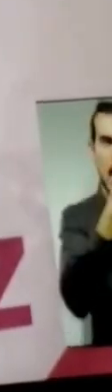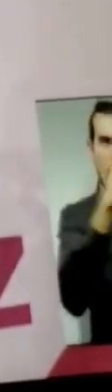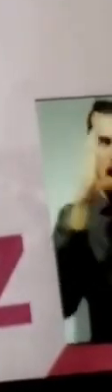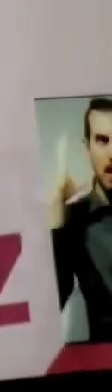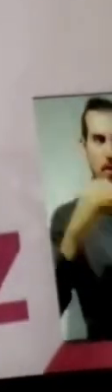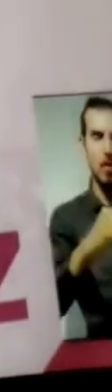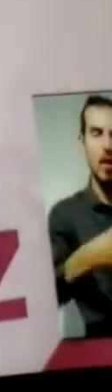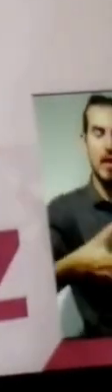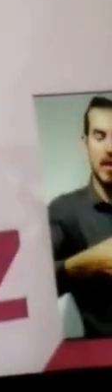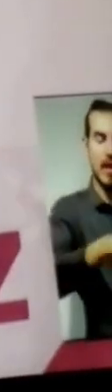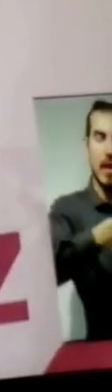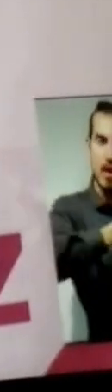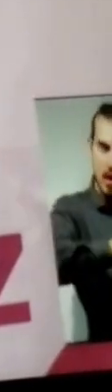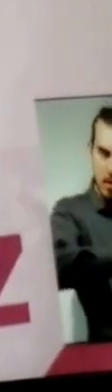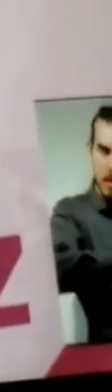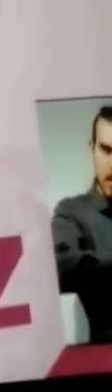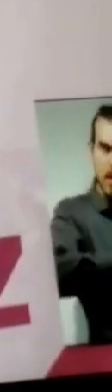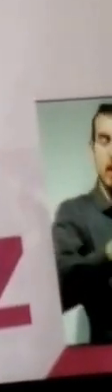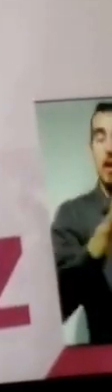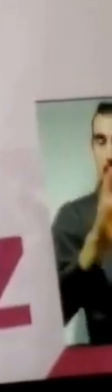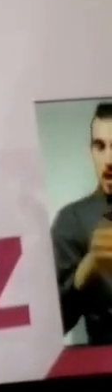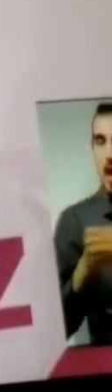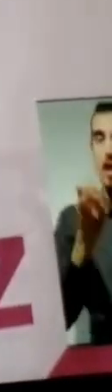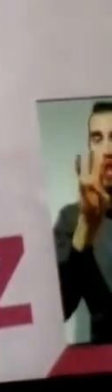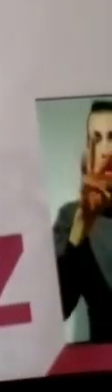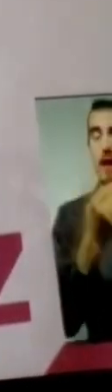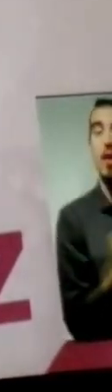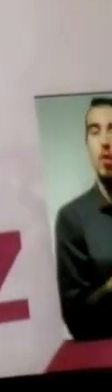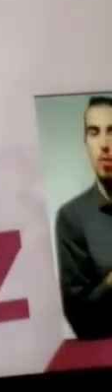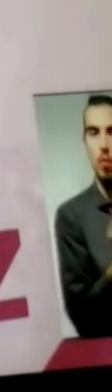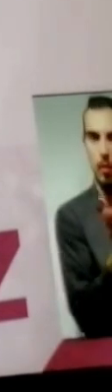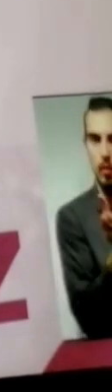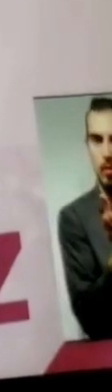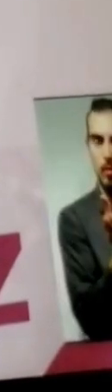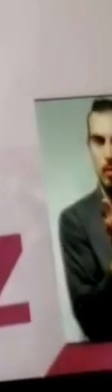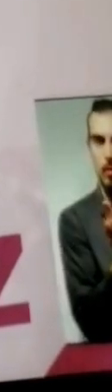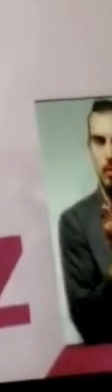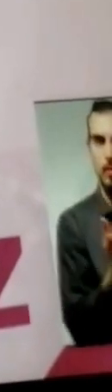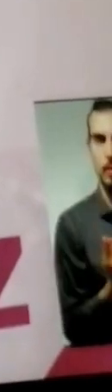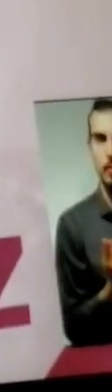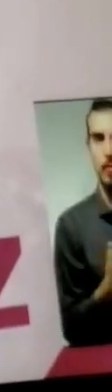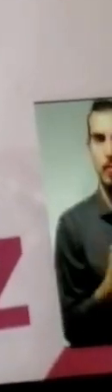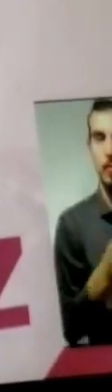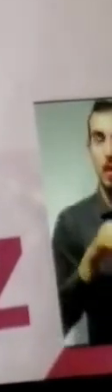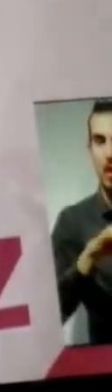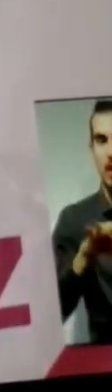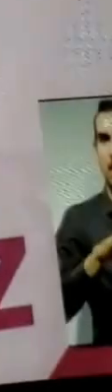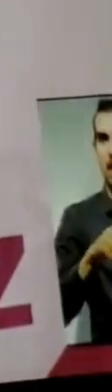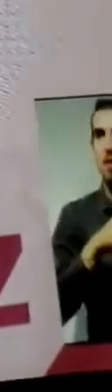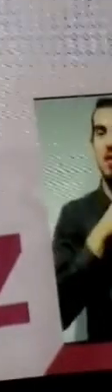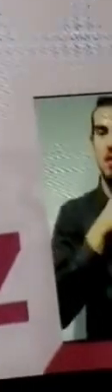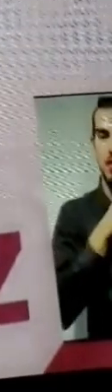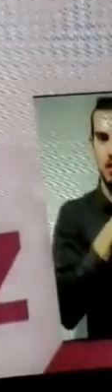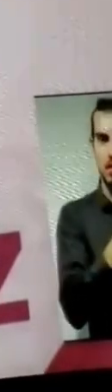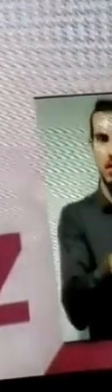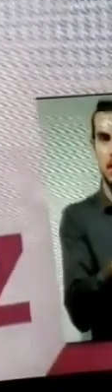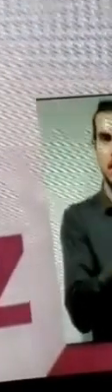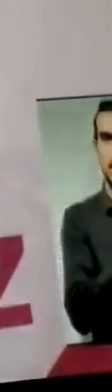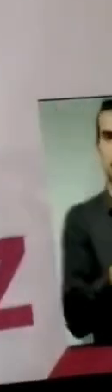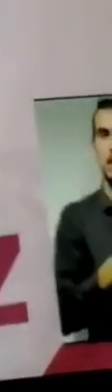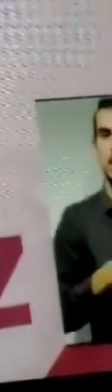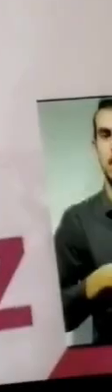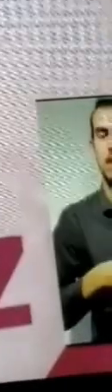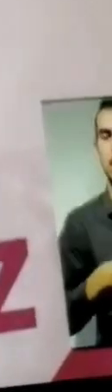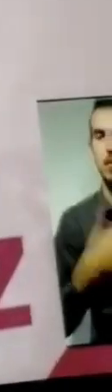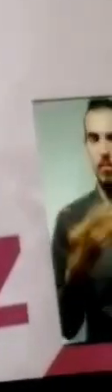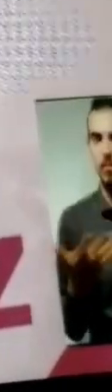teníamos. Entonces, no hemos parado de trabajar. Desde que empezó la administración hemos estado muy pendientes con